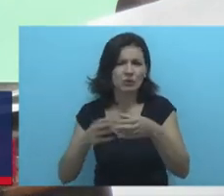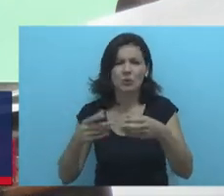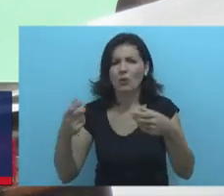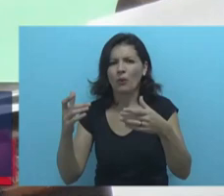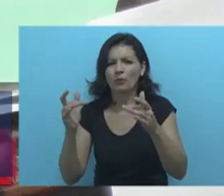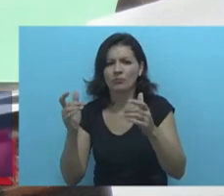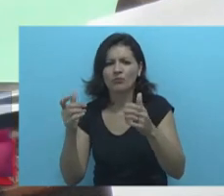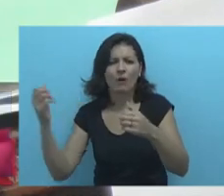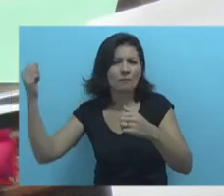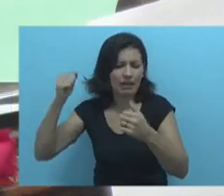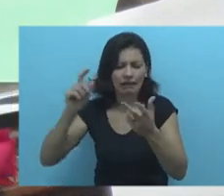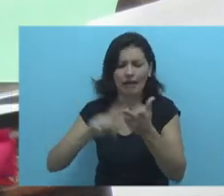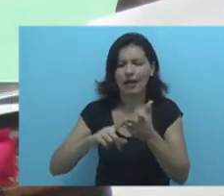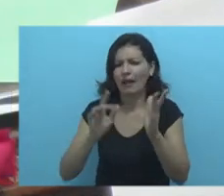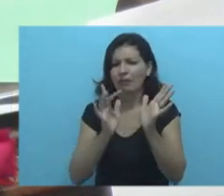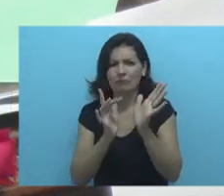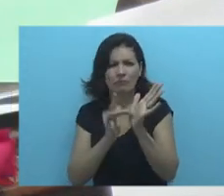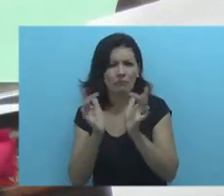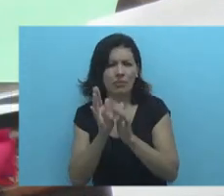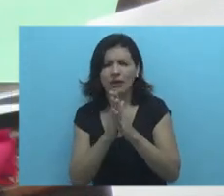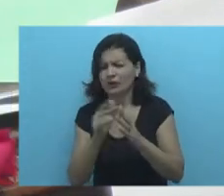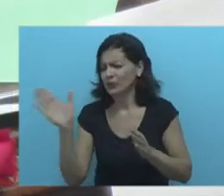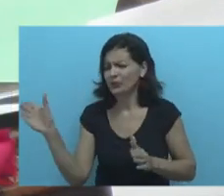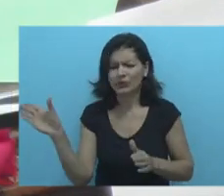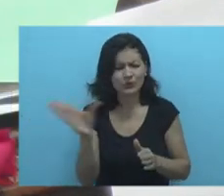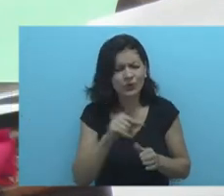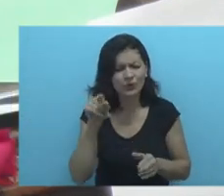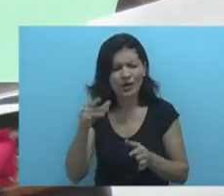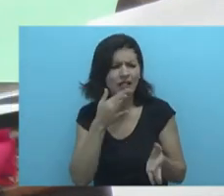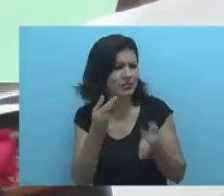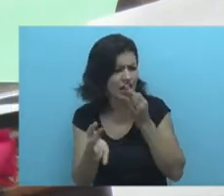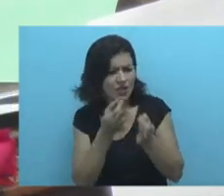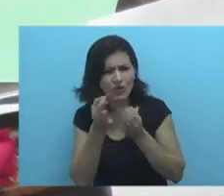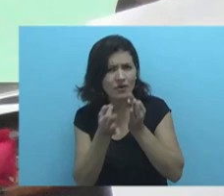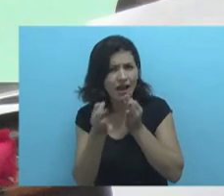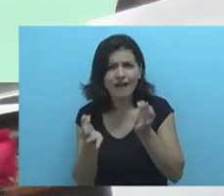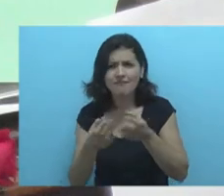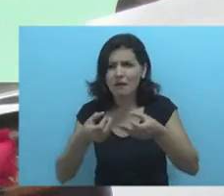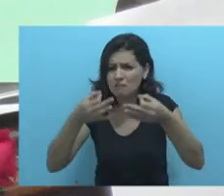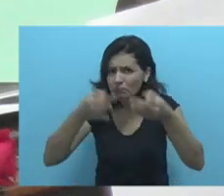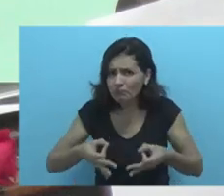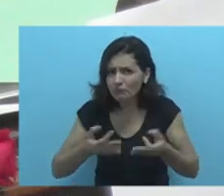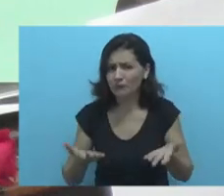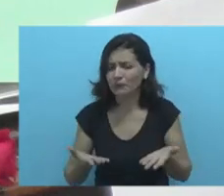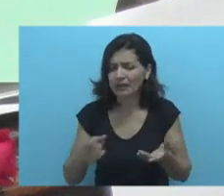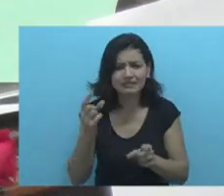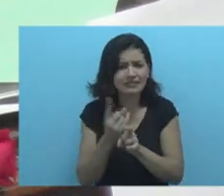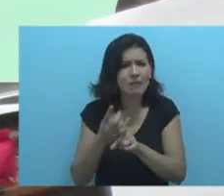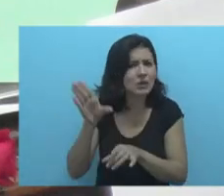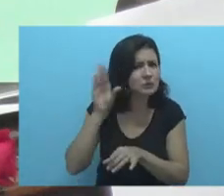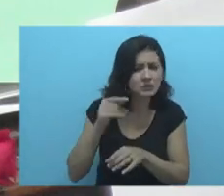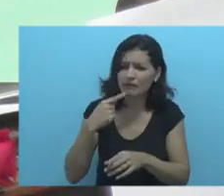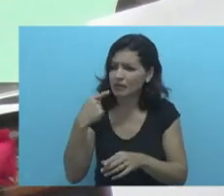eclesiásticos, feministas. Él tenía diálogo con todos y con todas. Y era una persona de escucha y de consulta permanente para